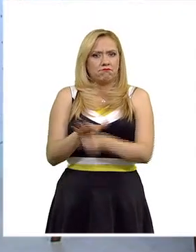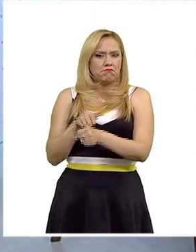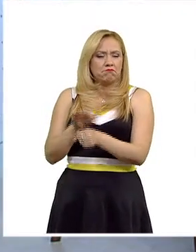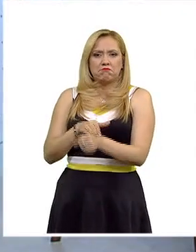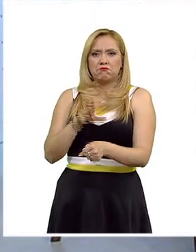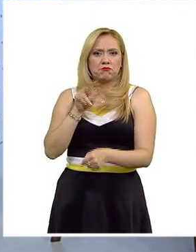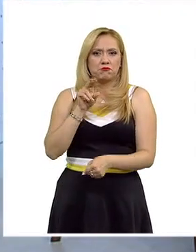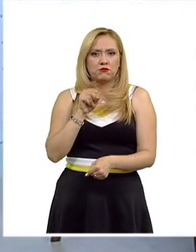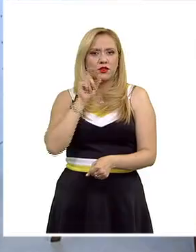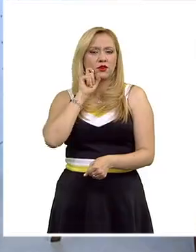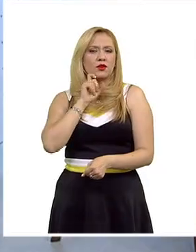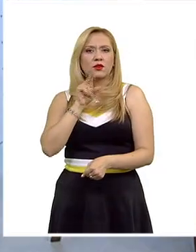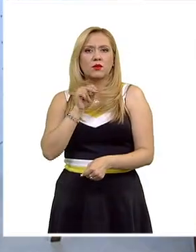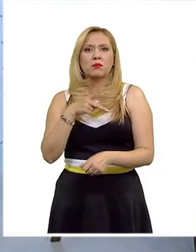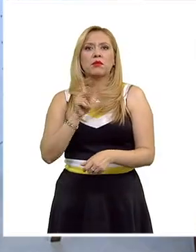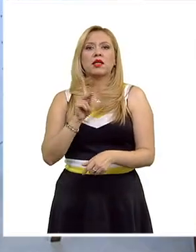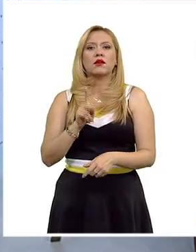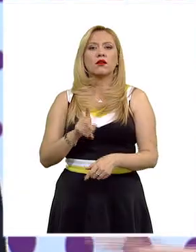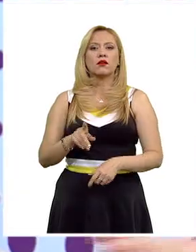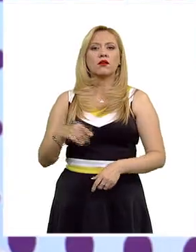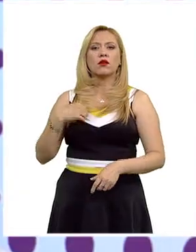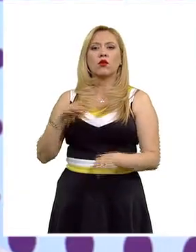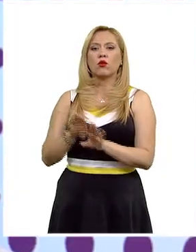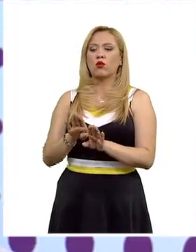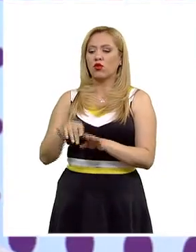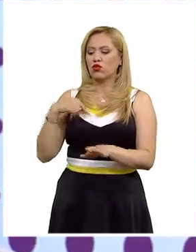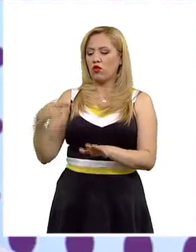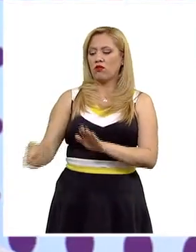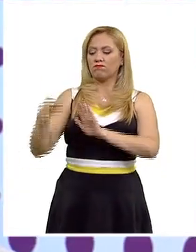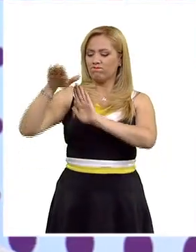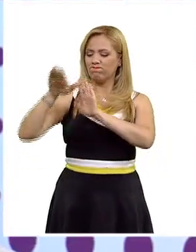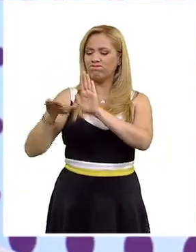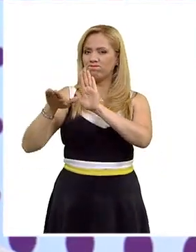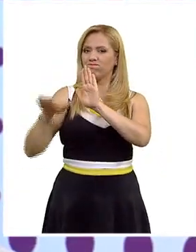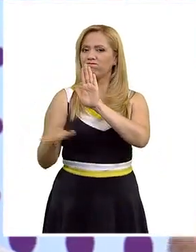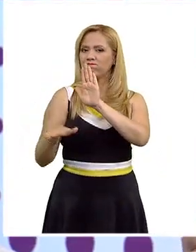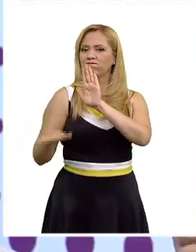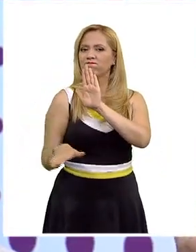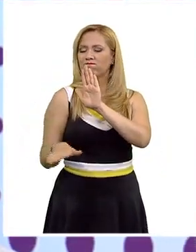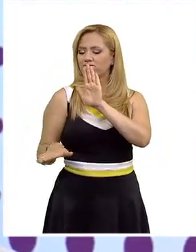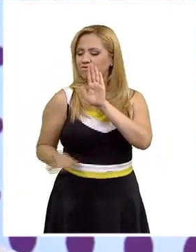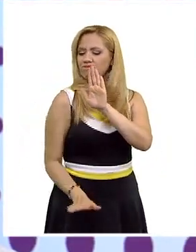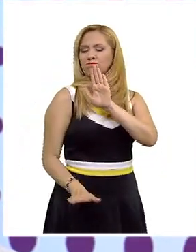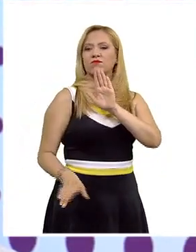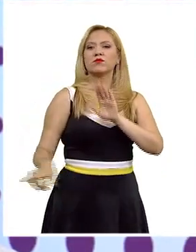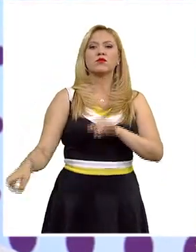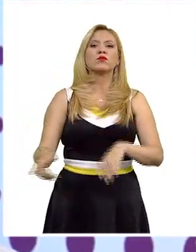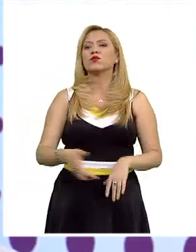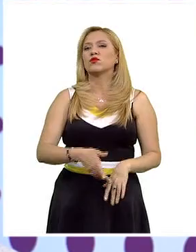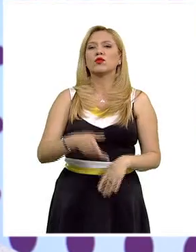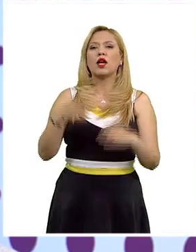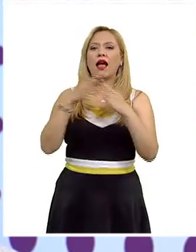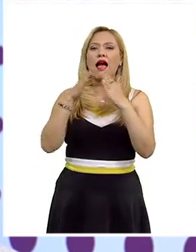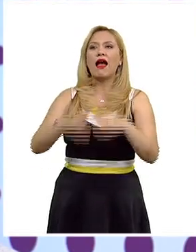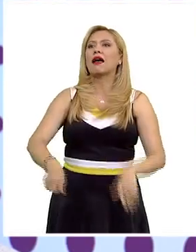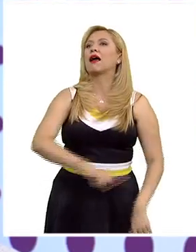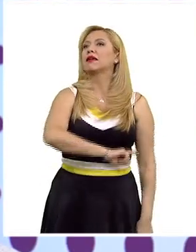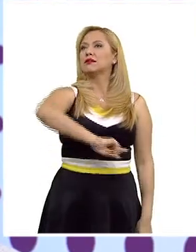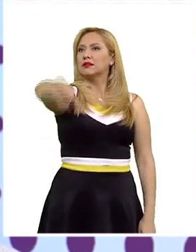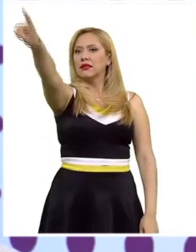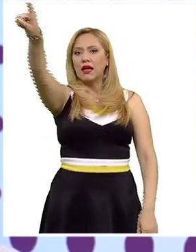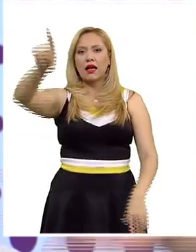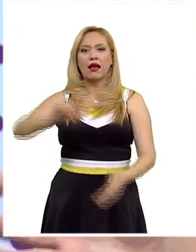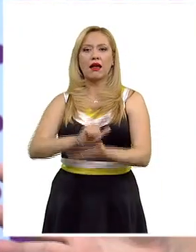acoso sexual, pero también te estoy relegando, recordando que tú no deberías de estar aquí, que tu lugar es la casa. Entonces tenemos,